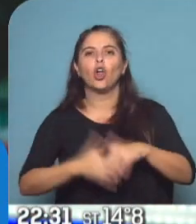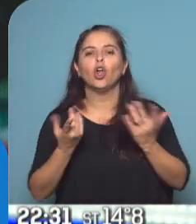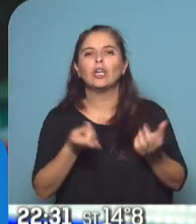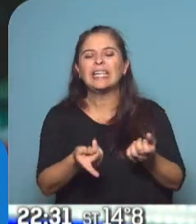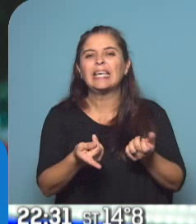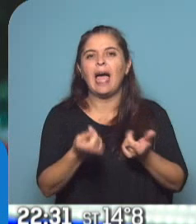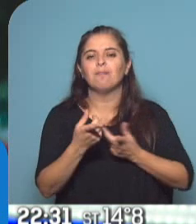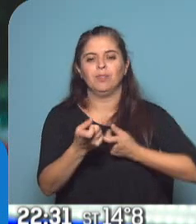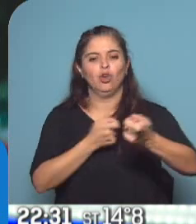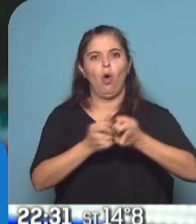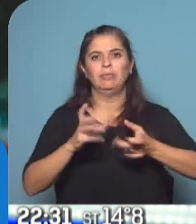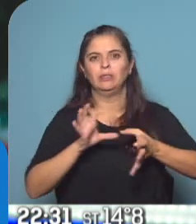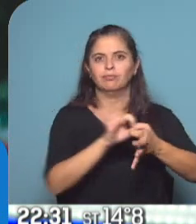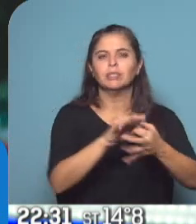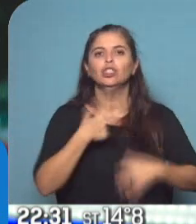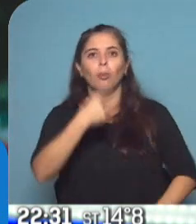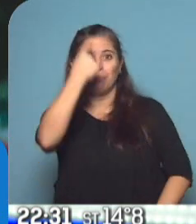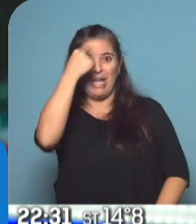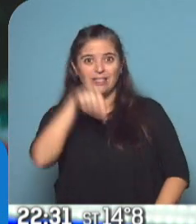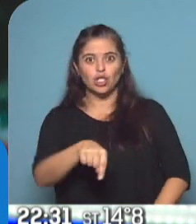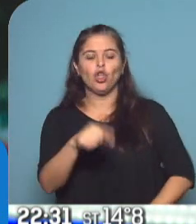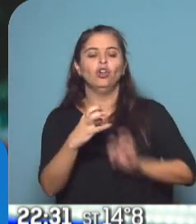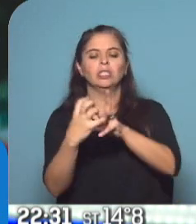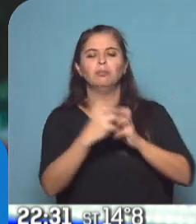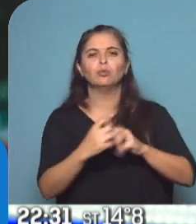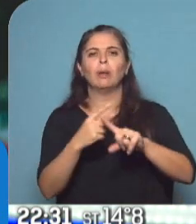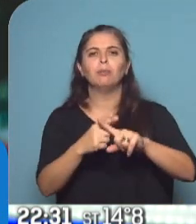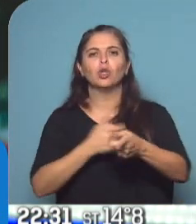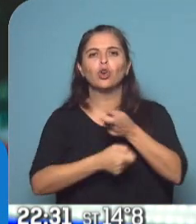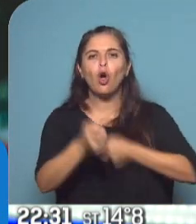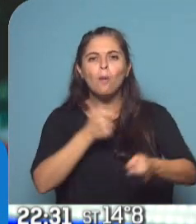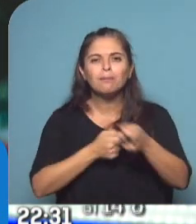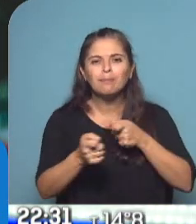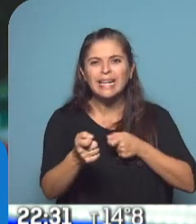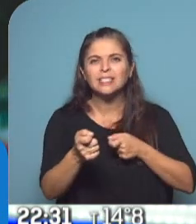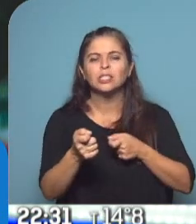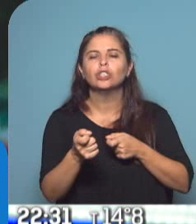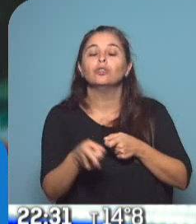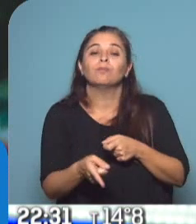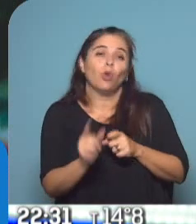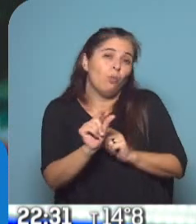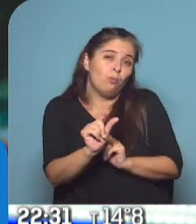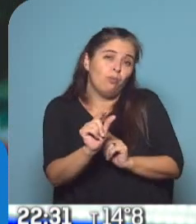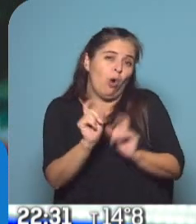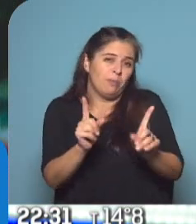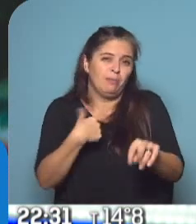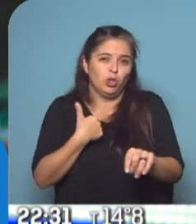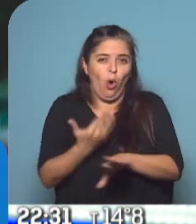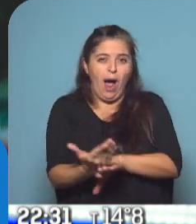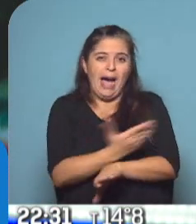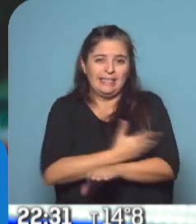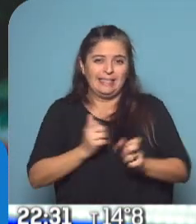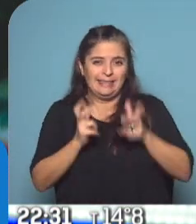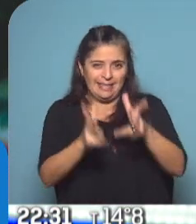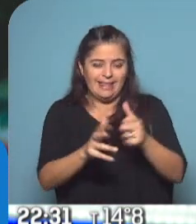revés que las disputas comerciales son una moneda de cambio con relación a lo tecnológico porque un poco por lo que decía antes porque me parece que lo